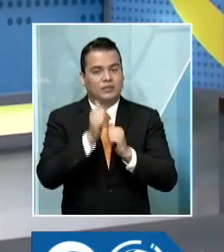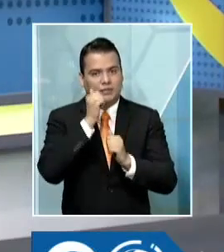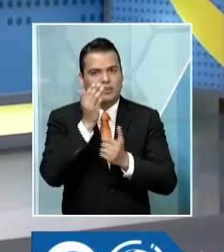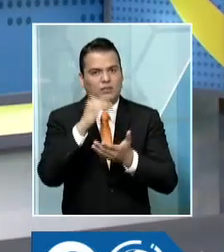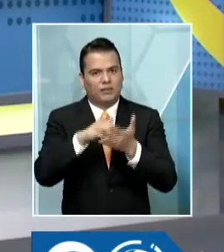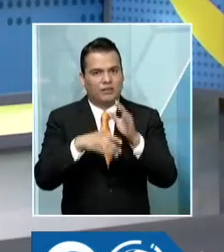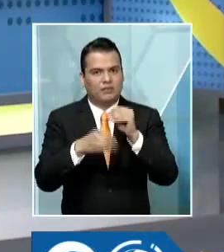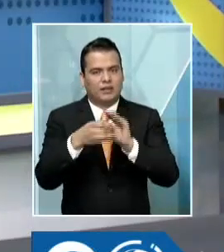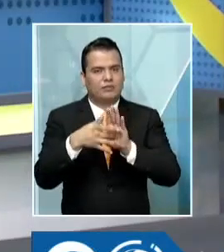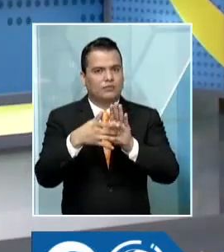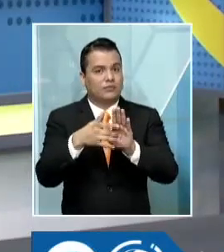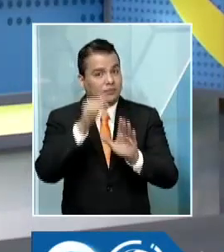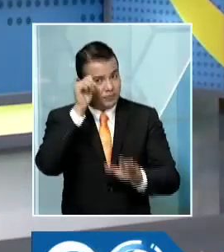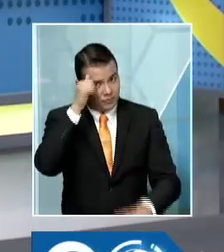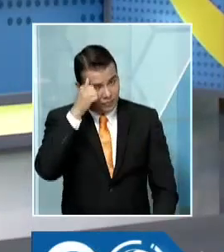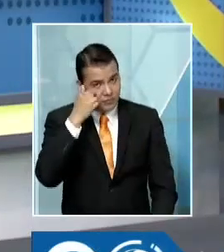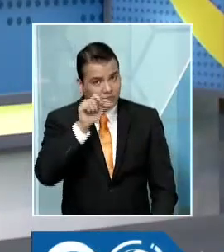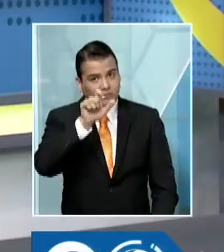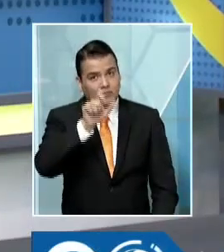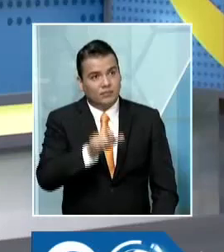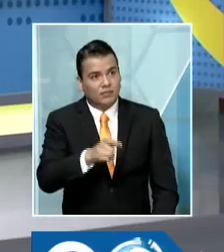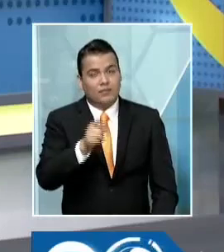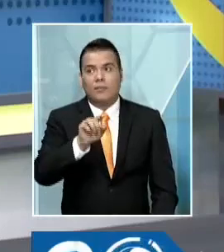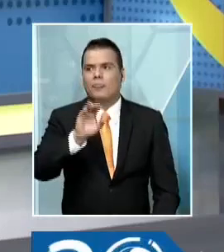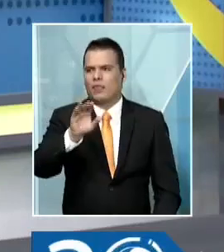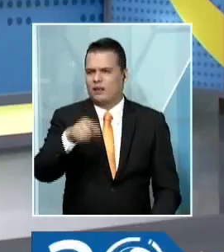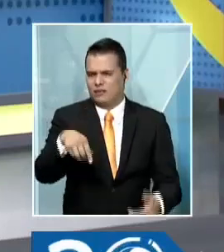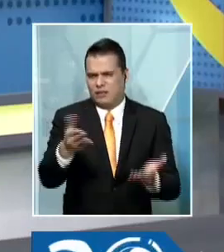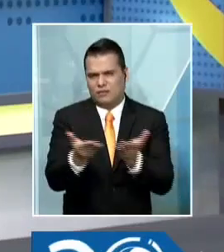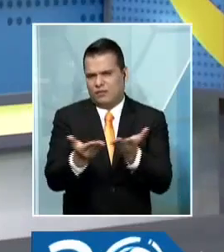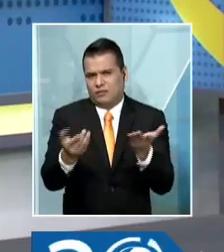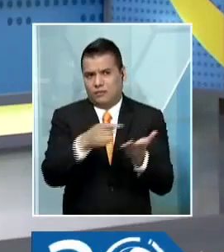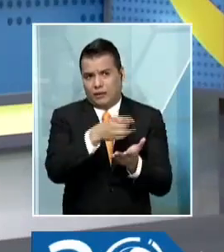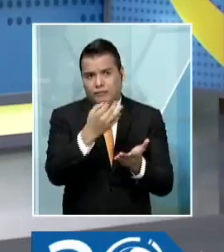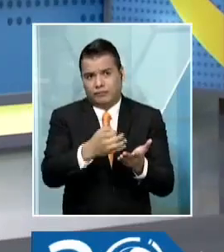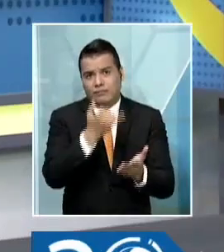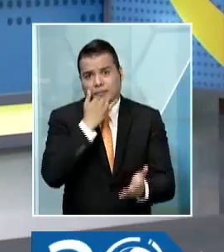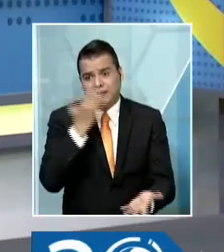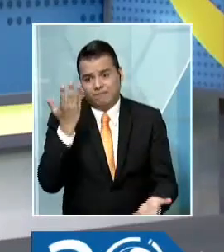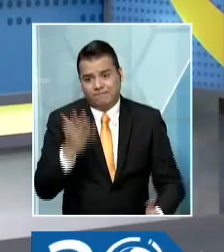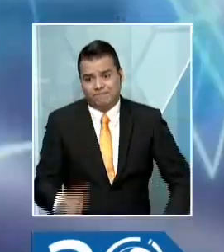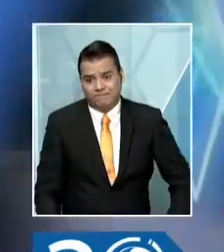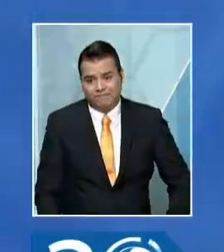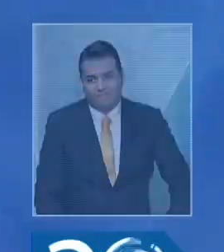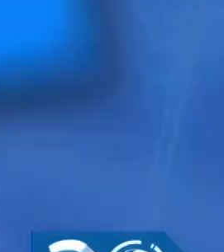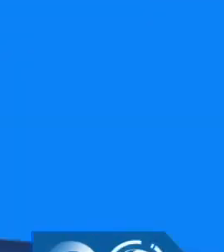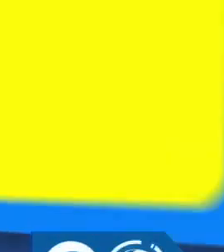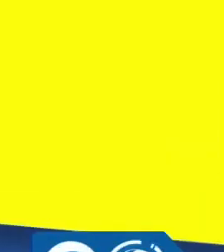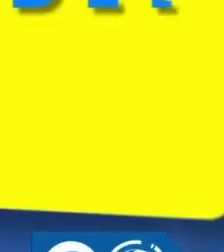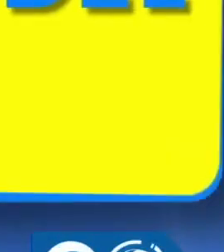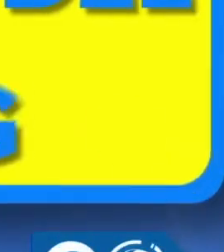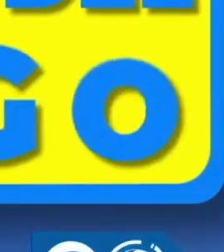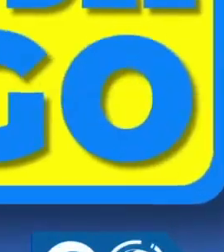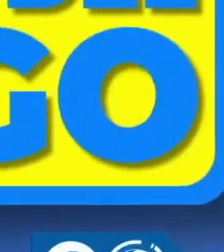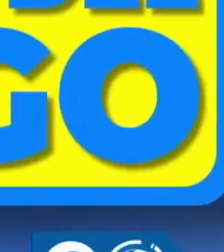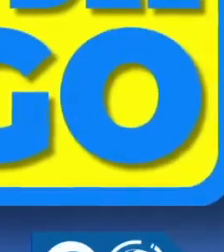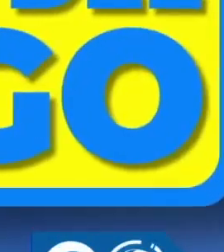Dios mediante. Pero antes recuerde, el que te dice que no estudies, normalmente era porque era mal estudiante.